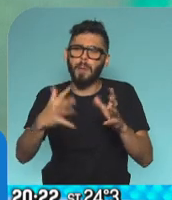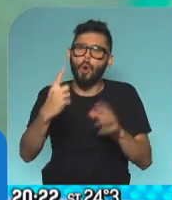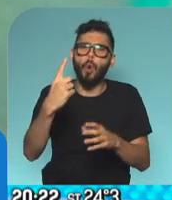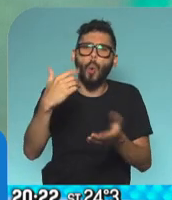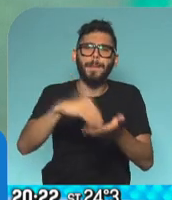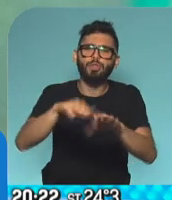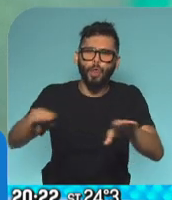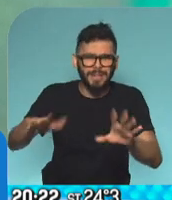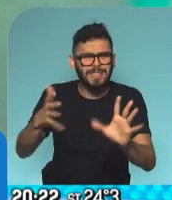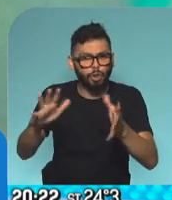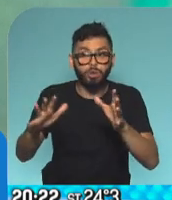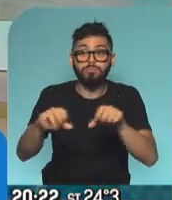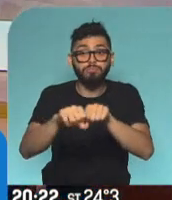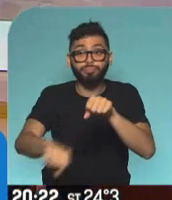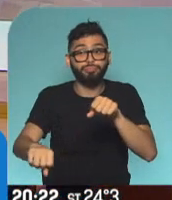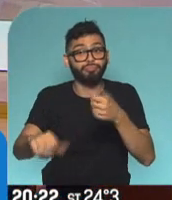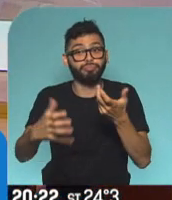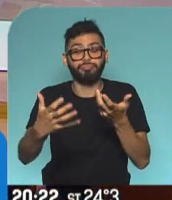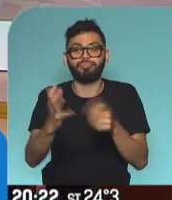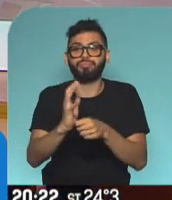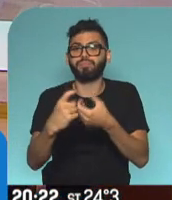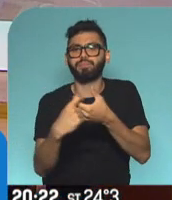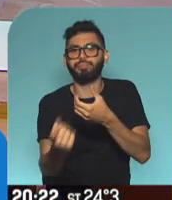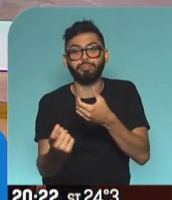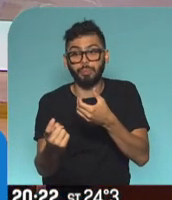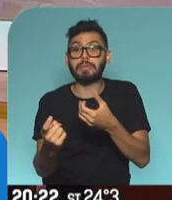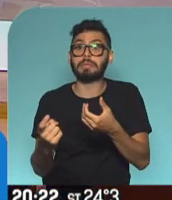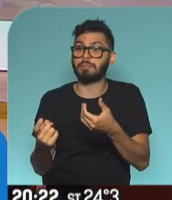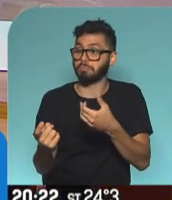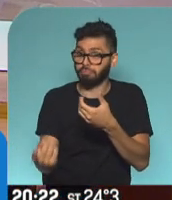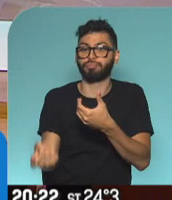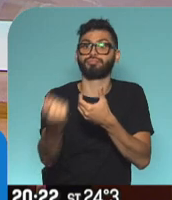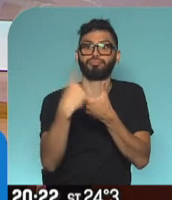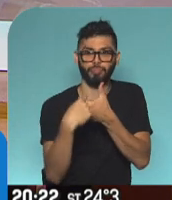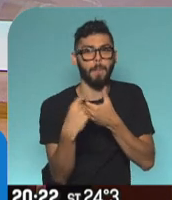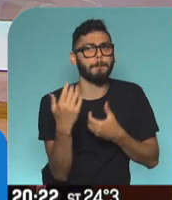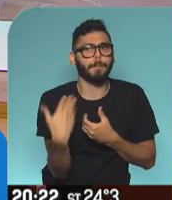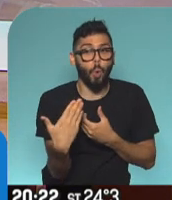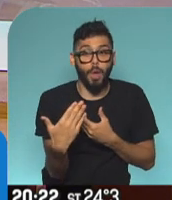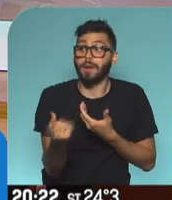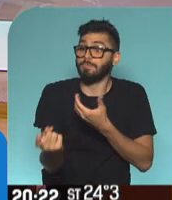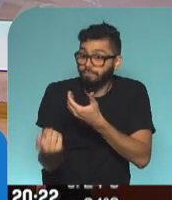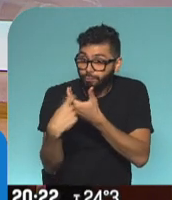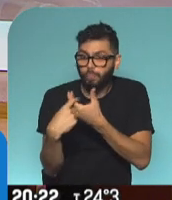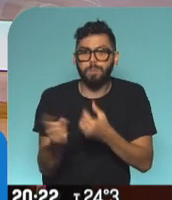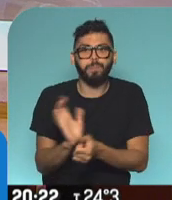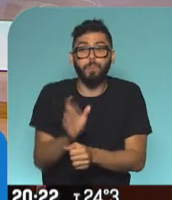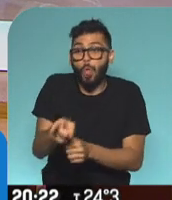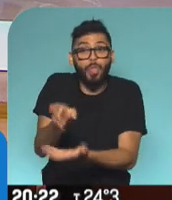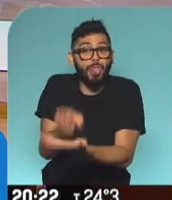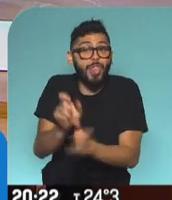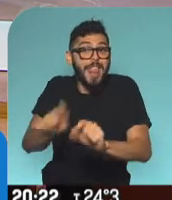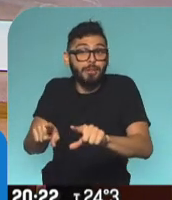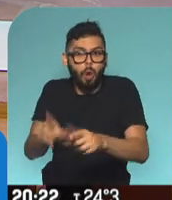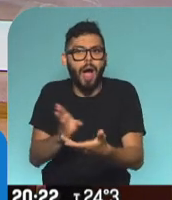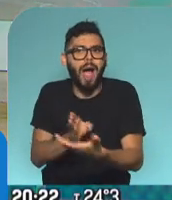y volverán a incorporar a estos chicos es volver a que tengan acceso a un derecho que es